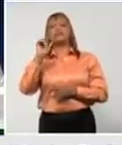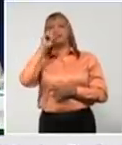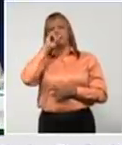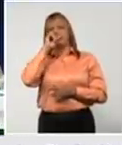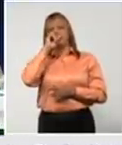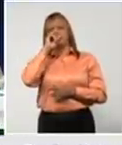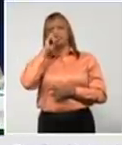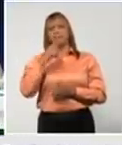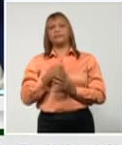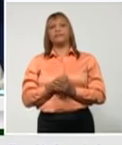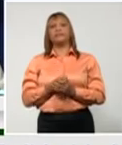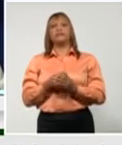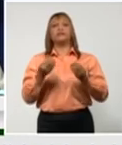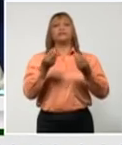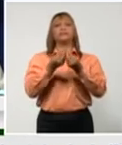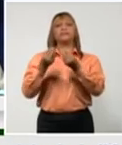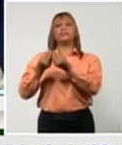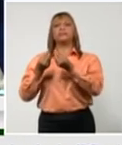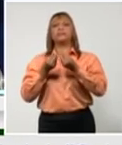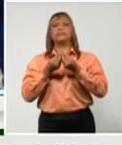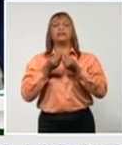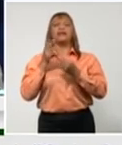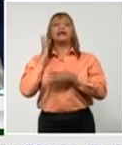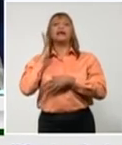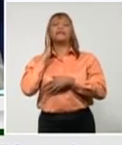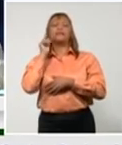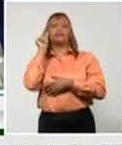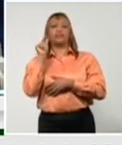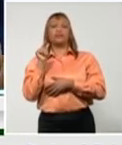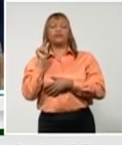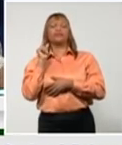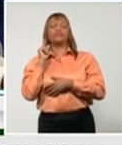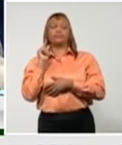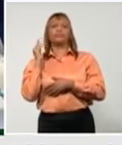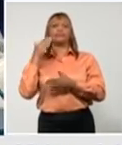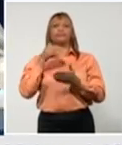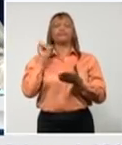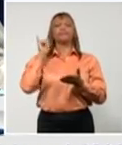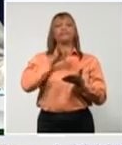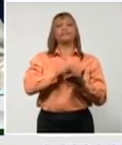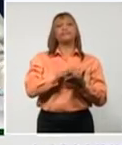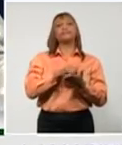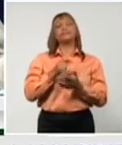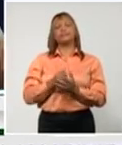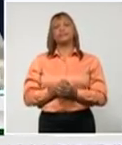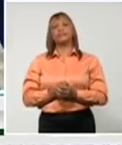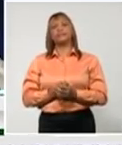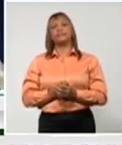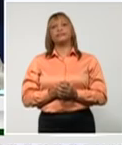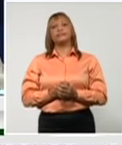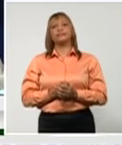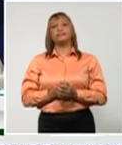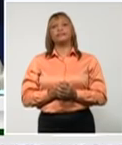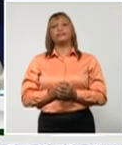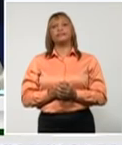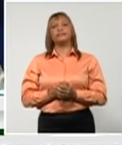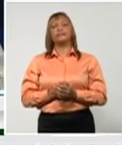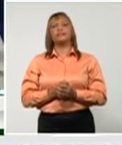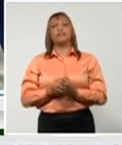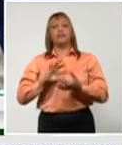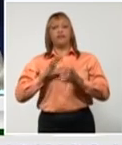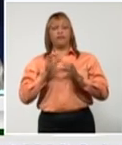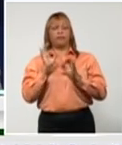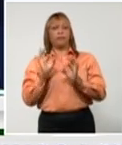como fuente de infección el exterior de nuestro país, el extranjero de Cuba, y de esta forma ya